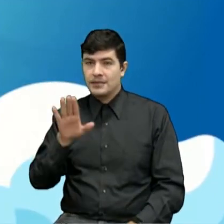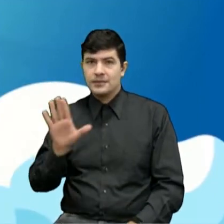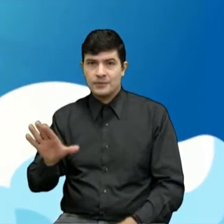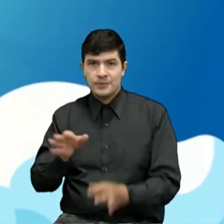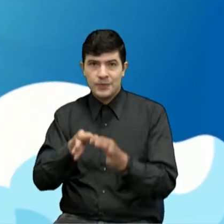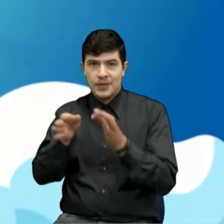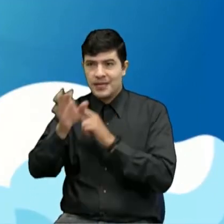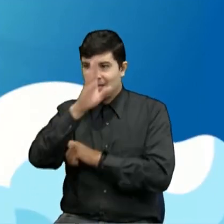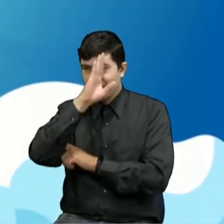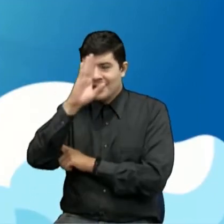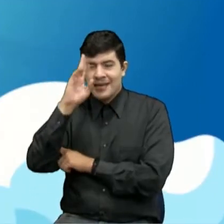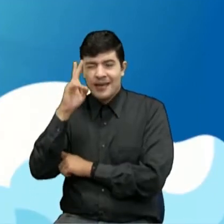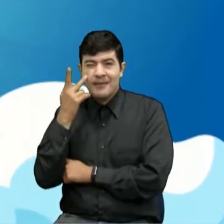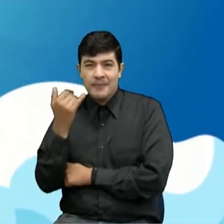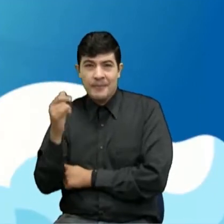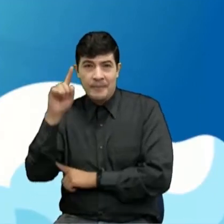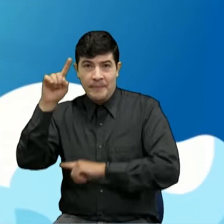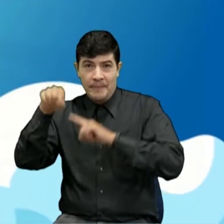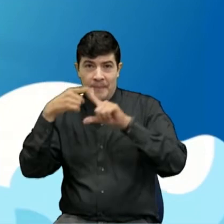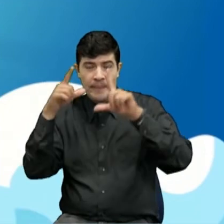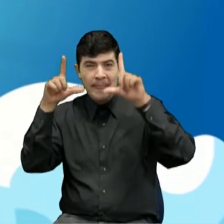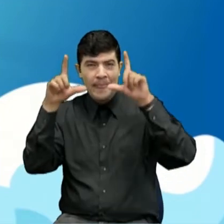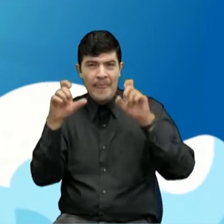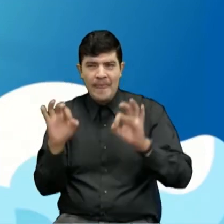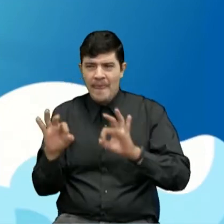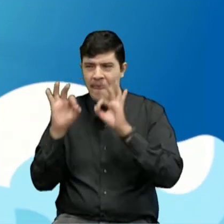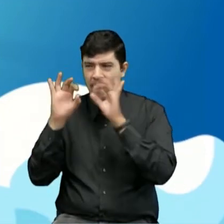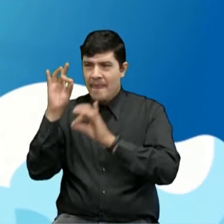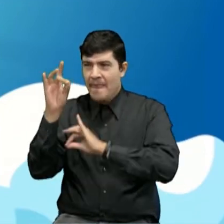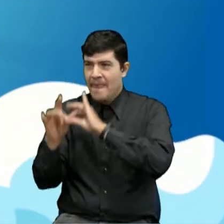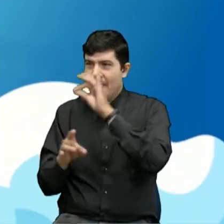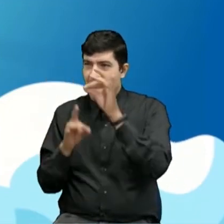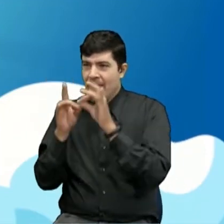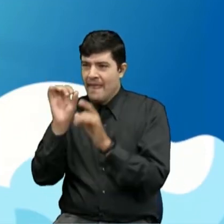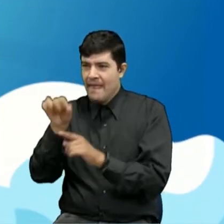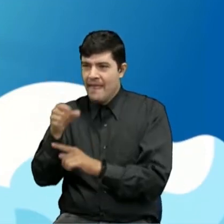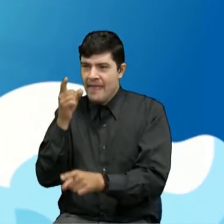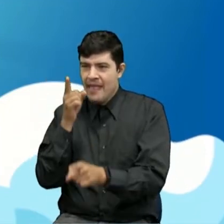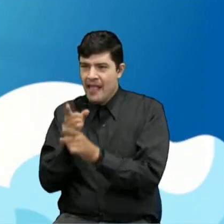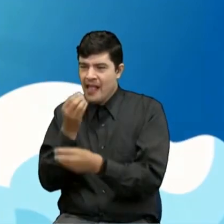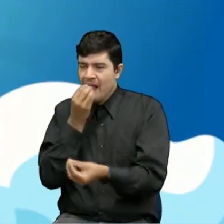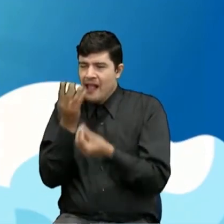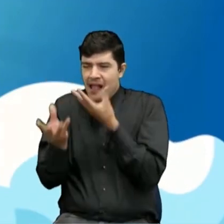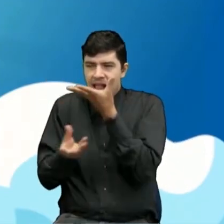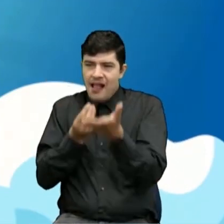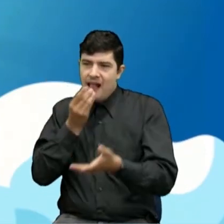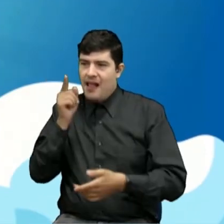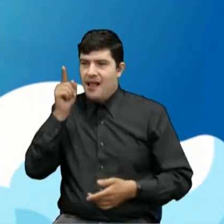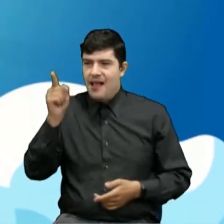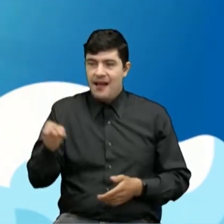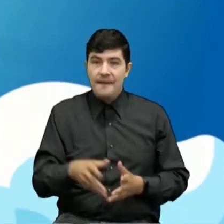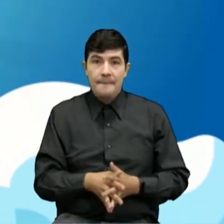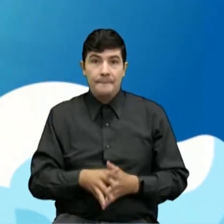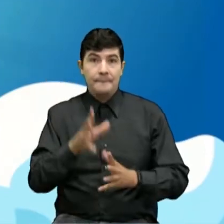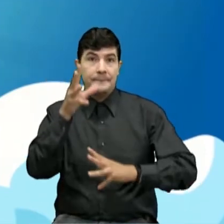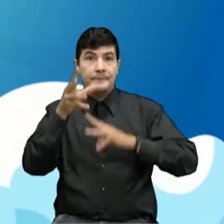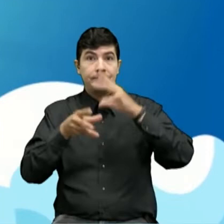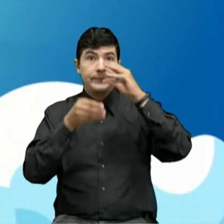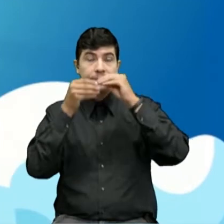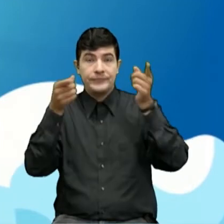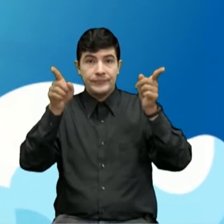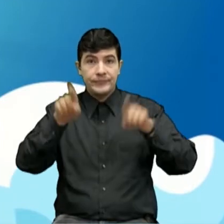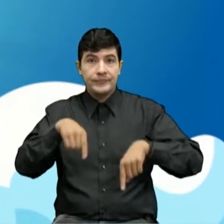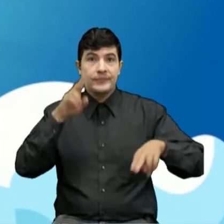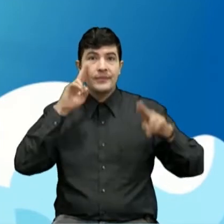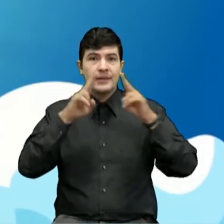Gil, que nos envía su fotico. Un beso para él. Tenemos también